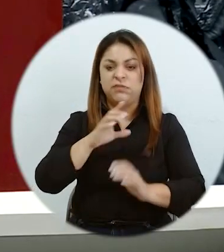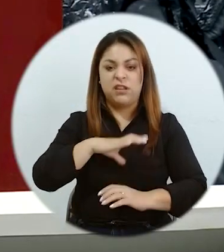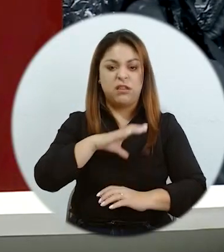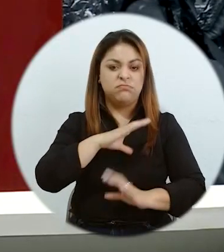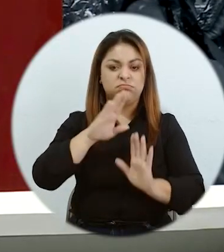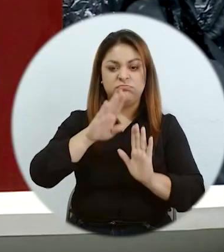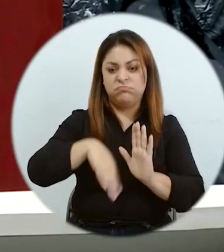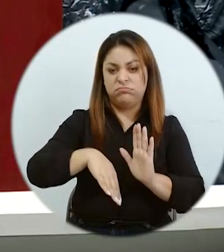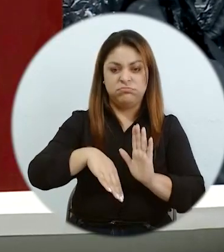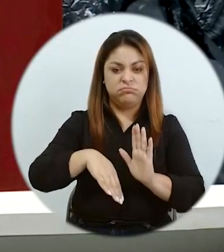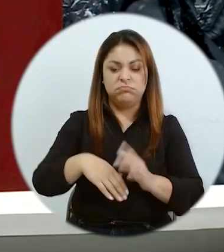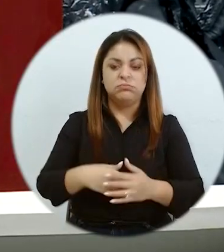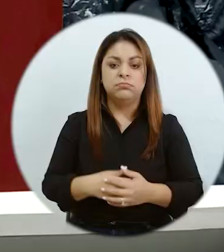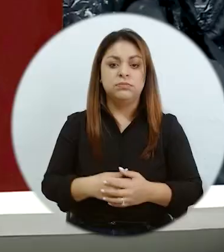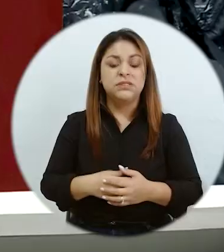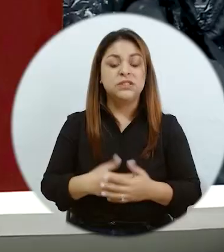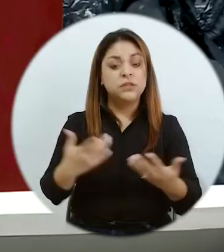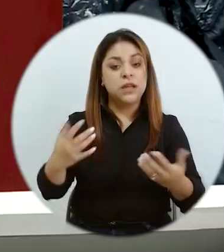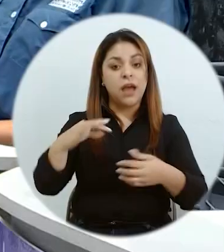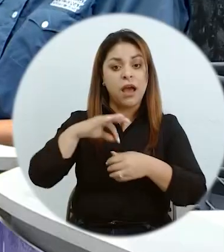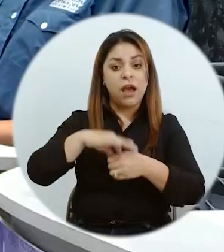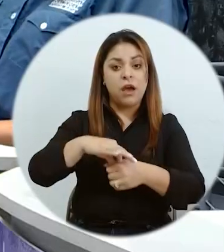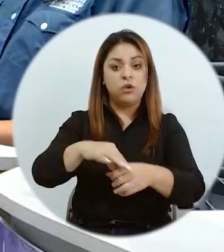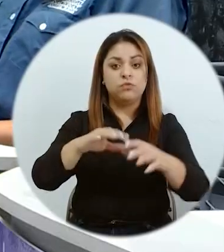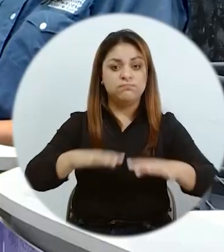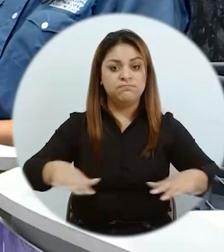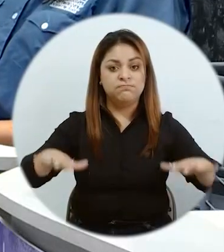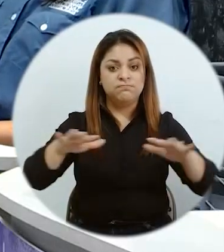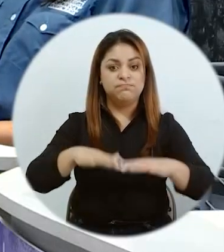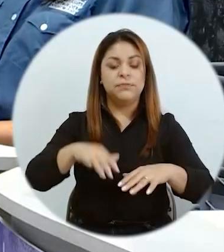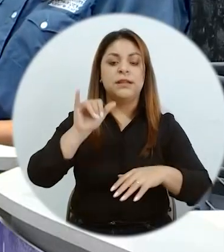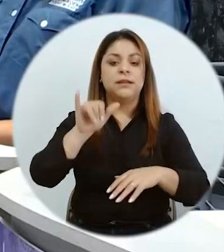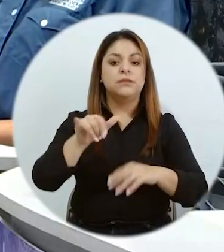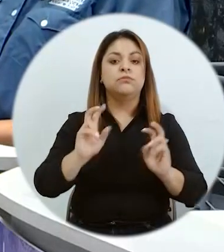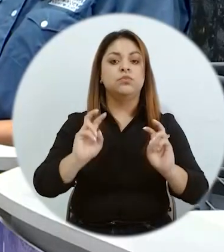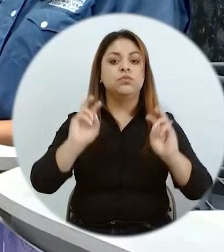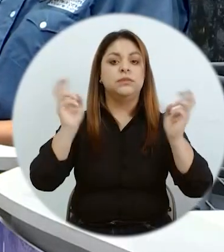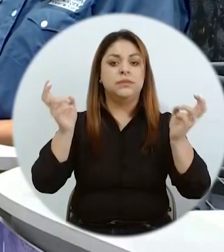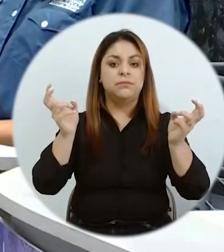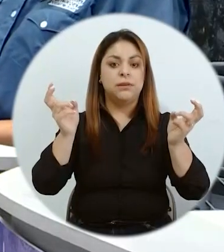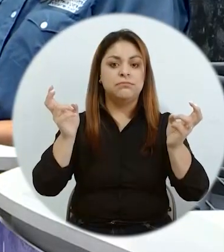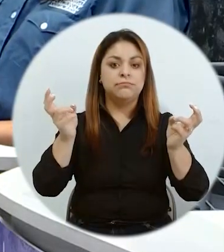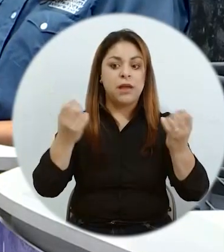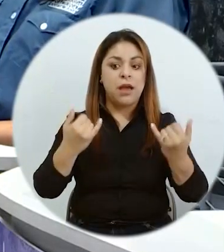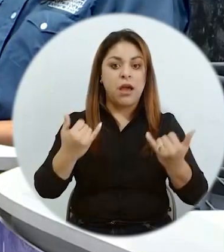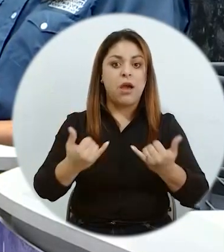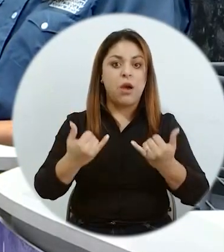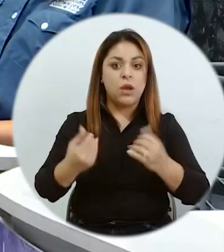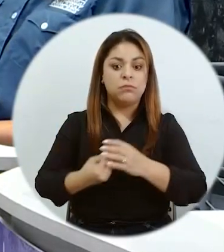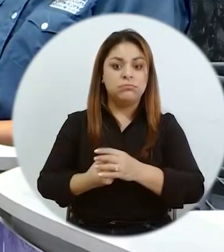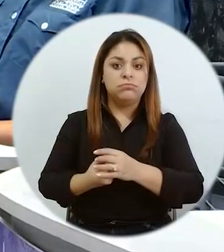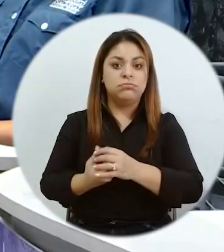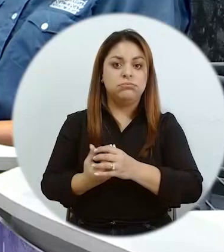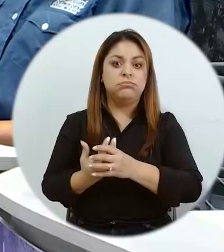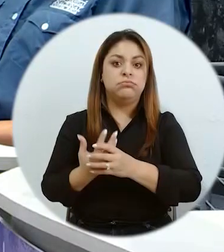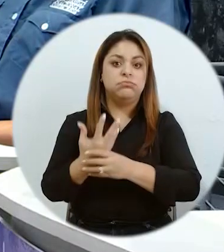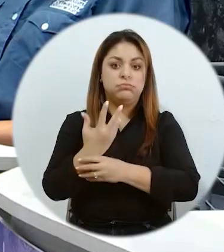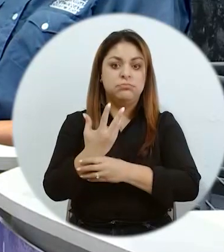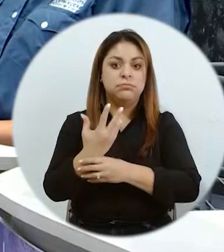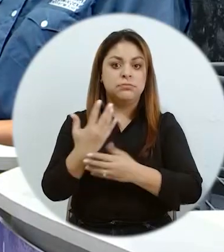agroecología, quizás entrando en materia, es un tema que está surgiendo no solamente